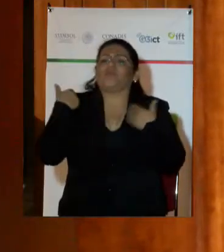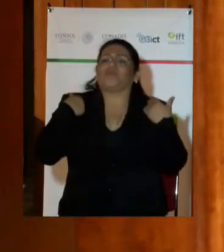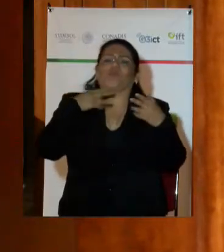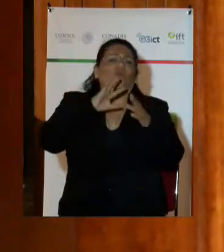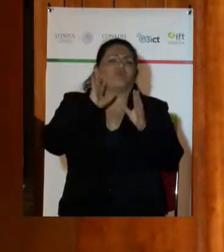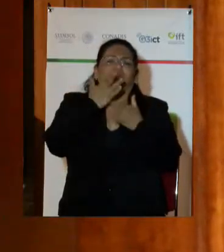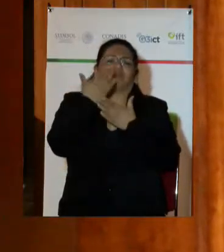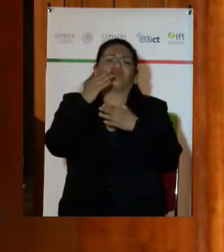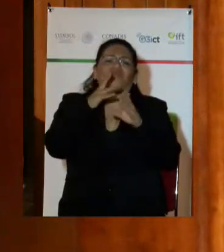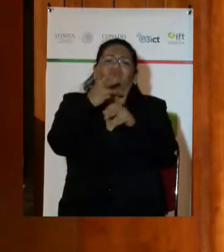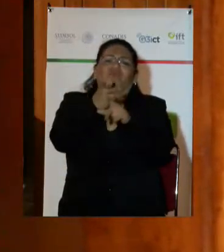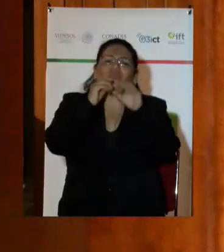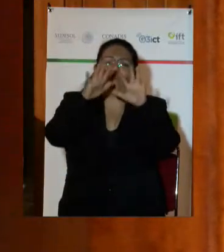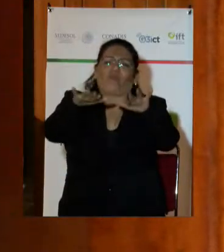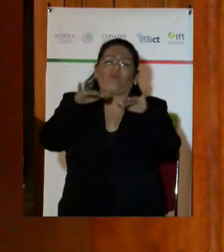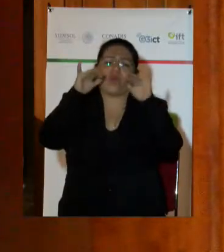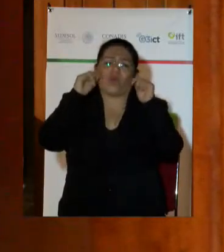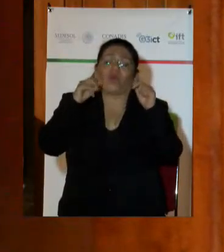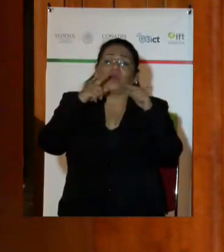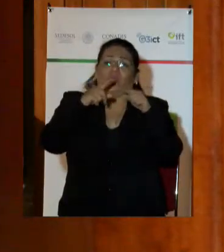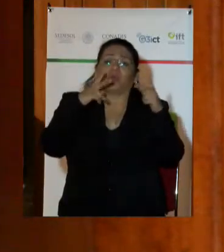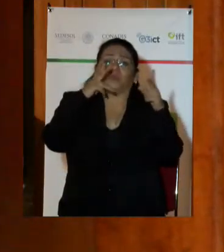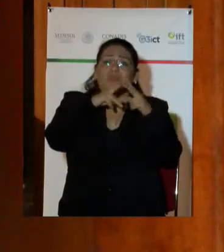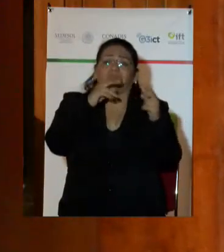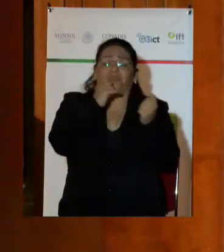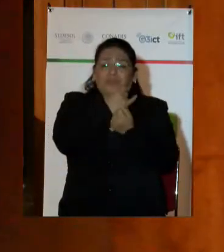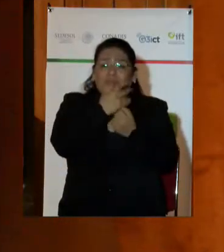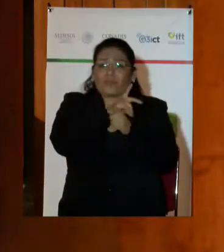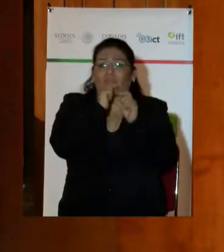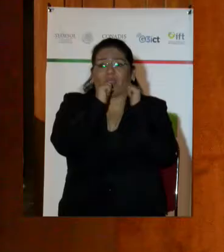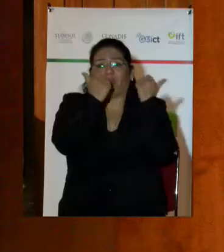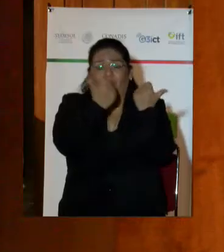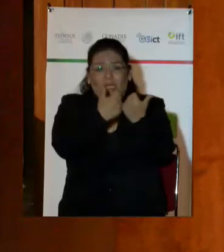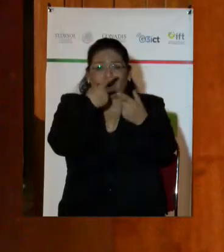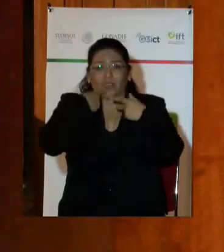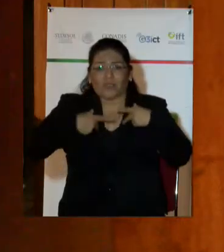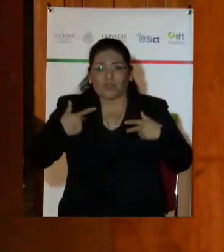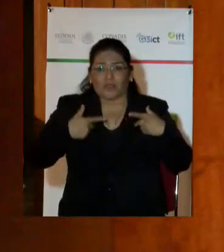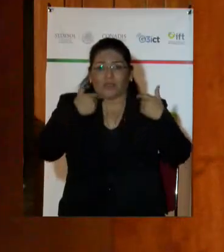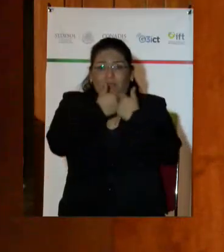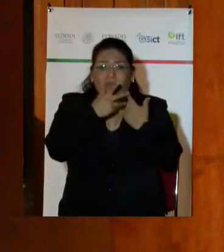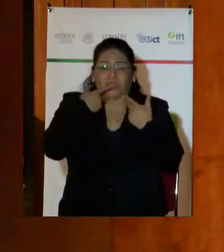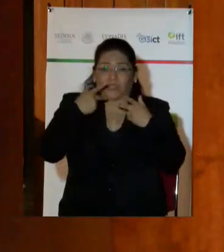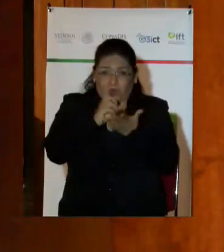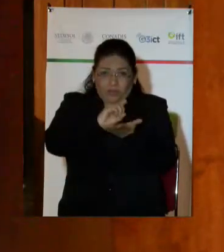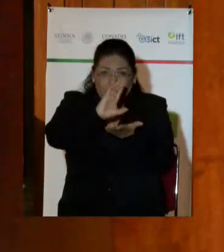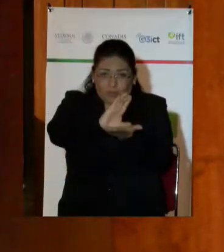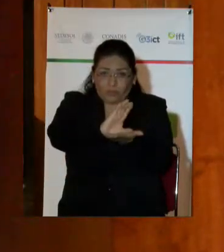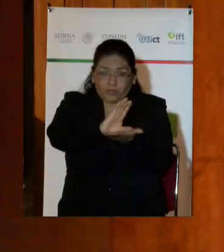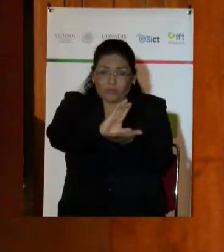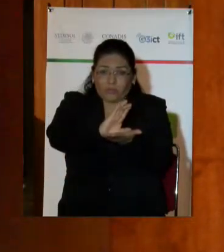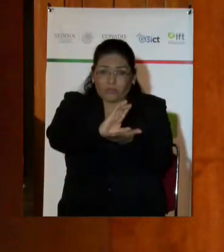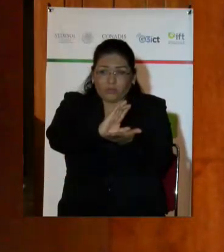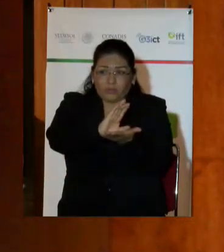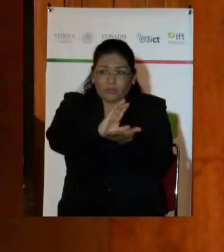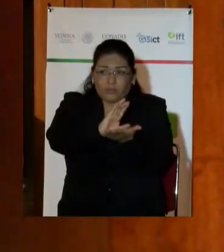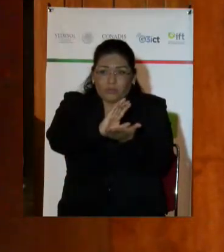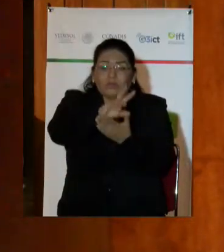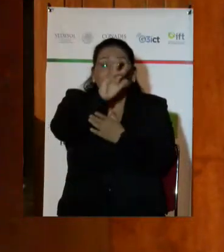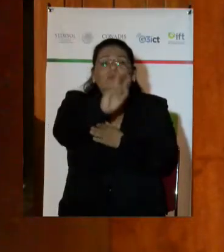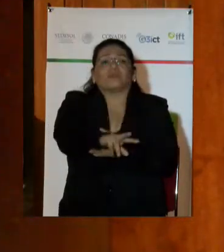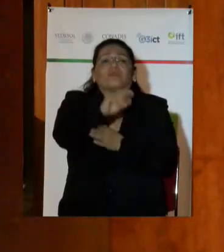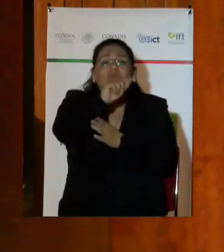tenía que laxar. Y digo que aprovecho el espacio de tu pregunta para generar otra reflexión. En